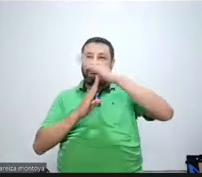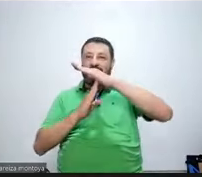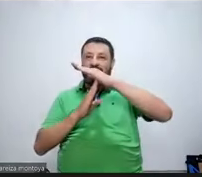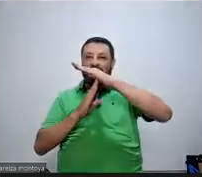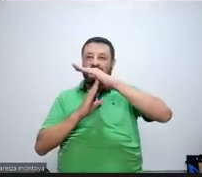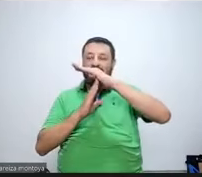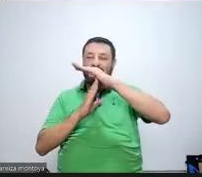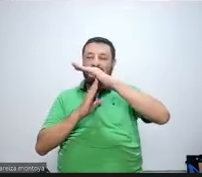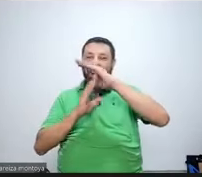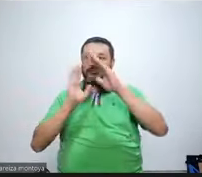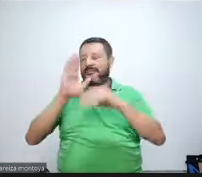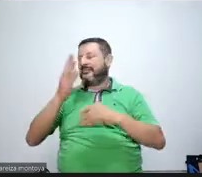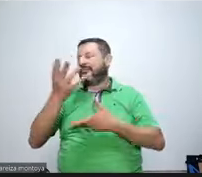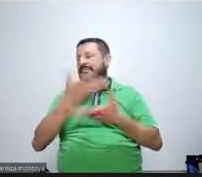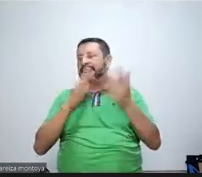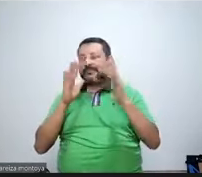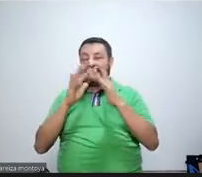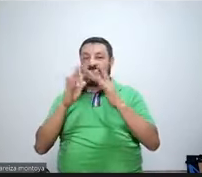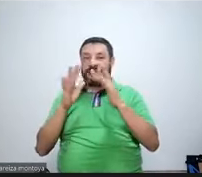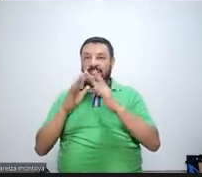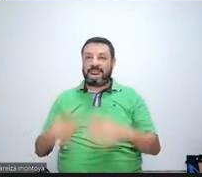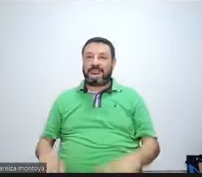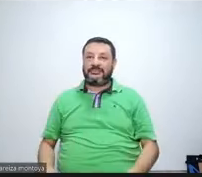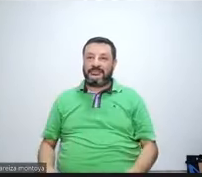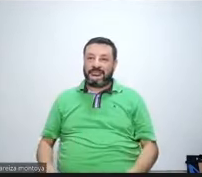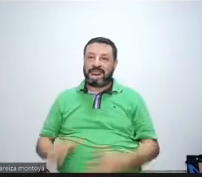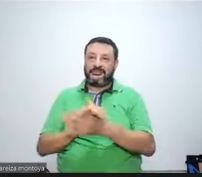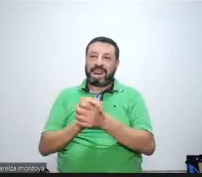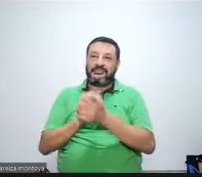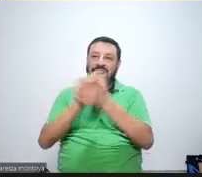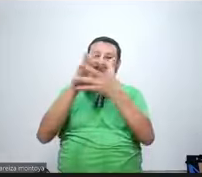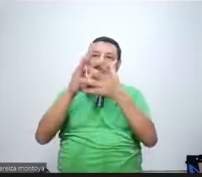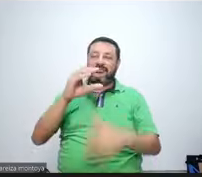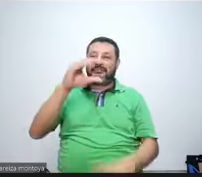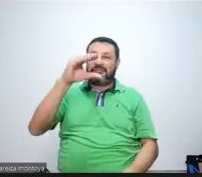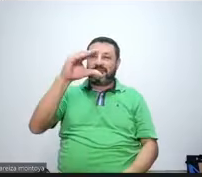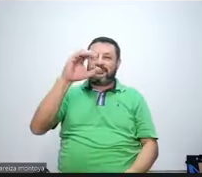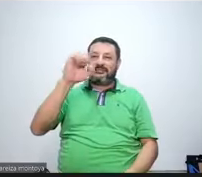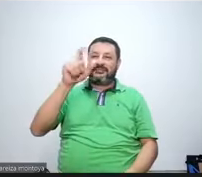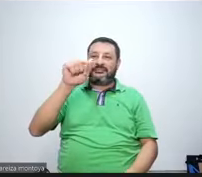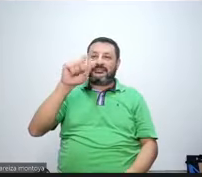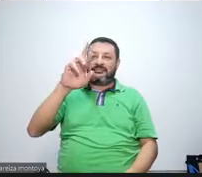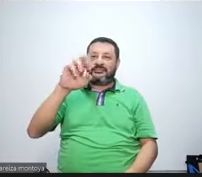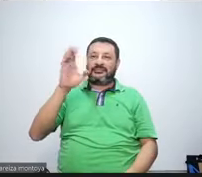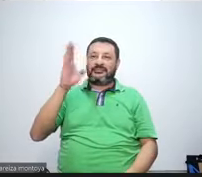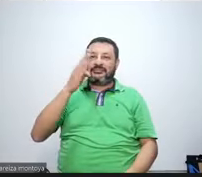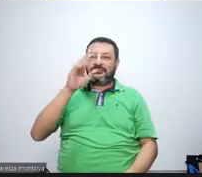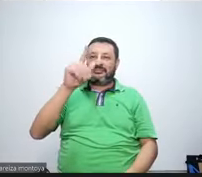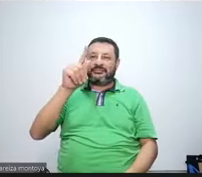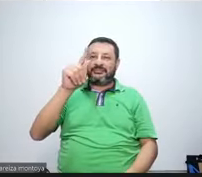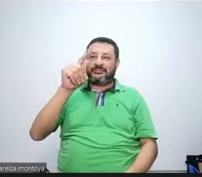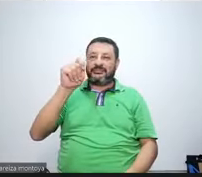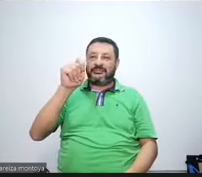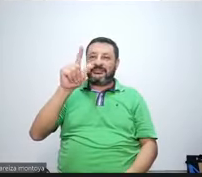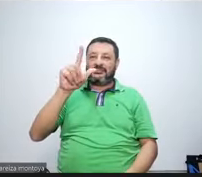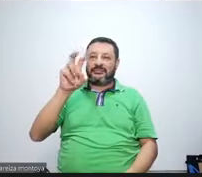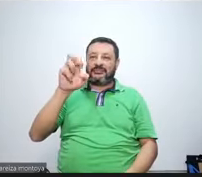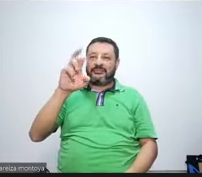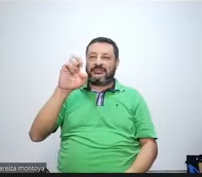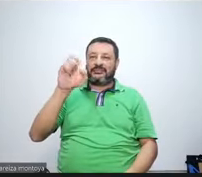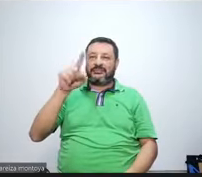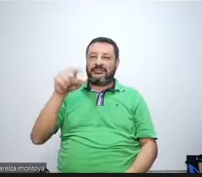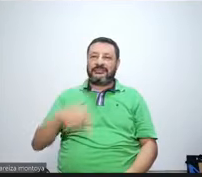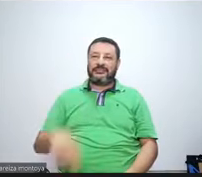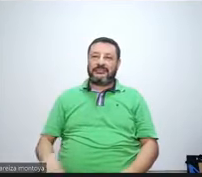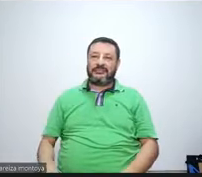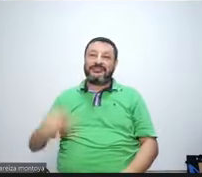con Gina. Saludamos a César Álvarez, periodista, colega, amigo, que se reporta, a María